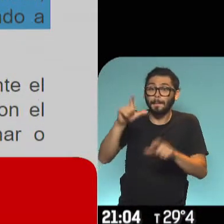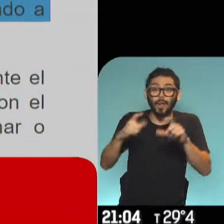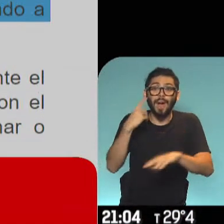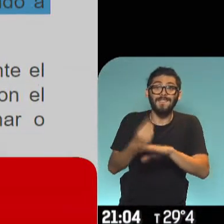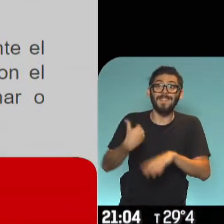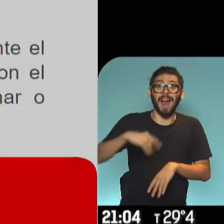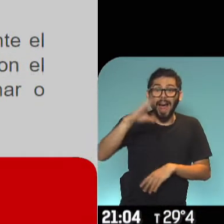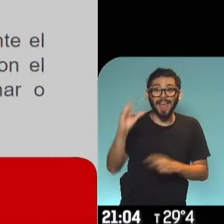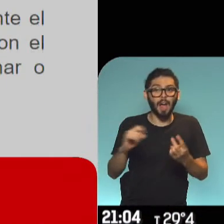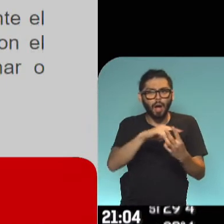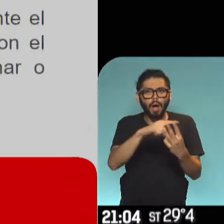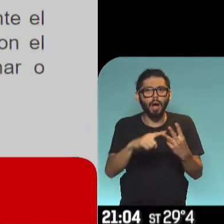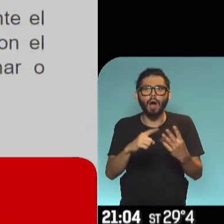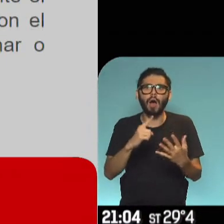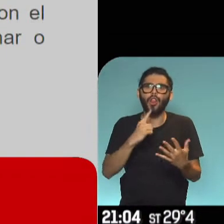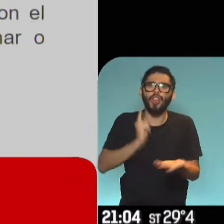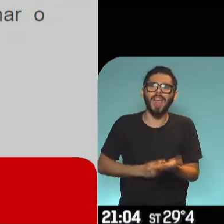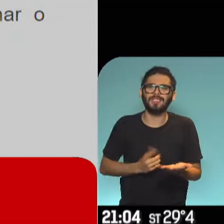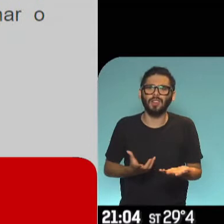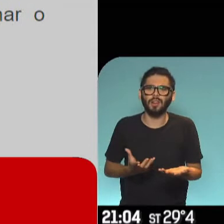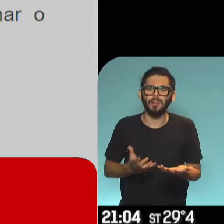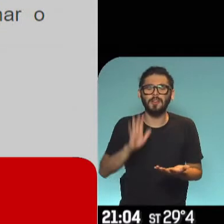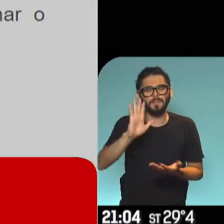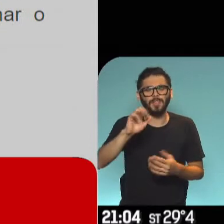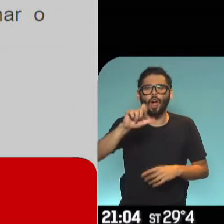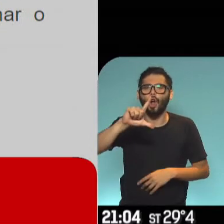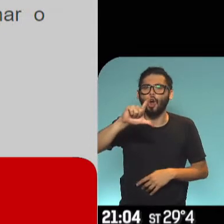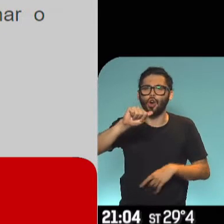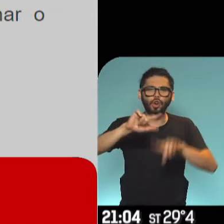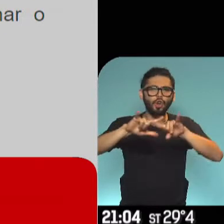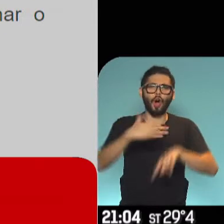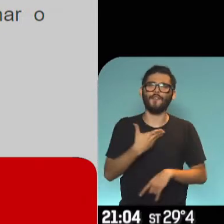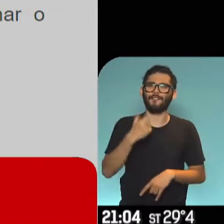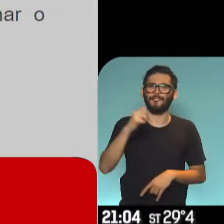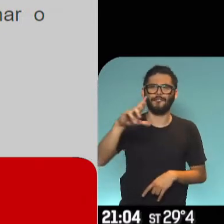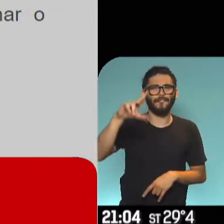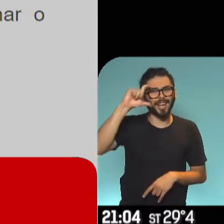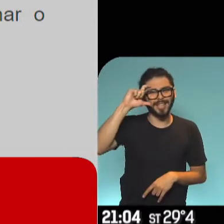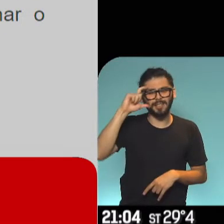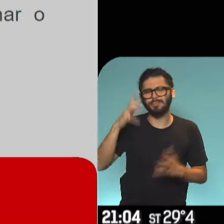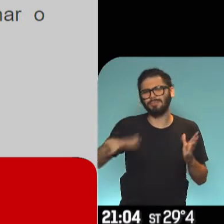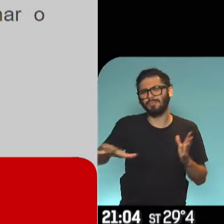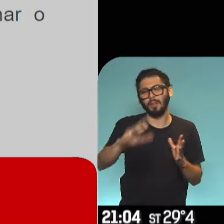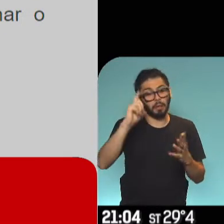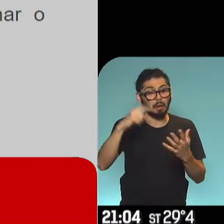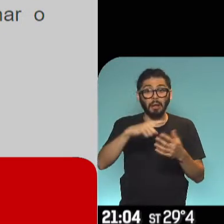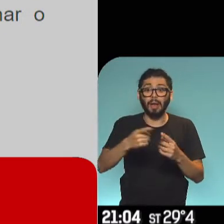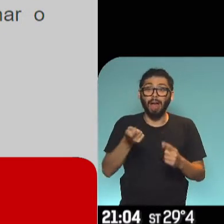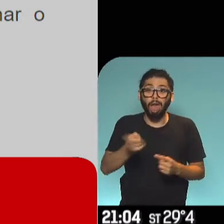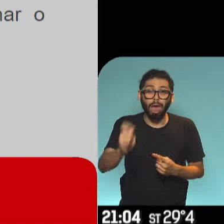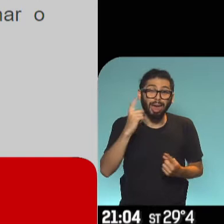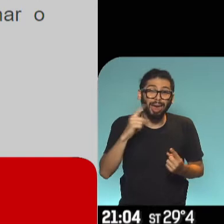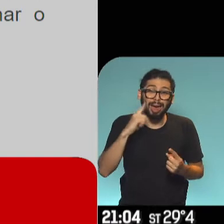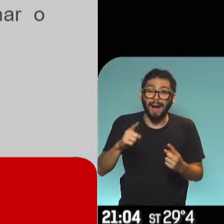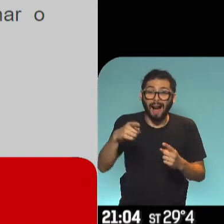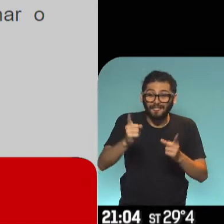habla nuevamente del lawfare, dice, a nadie debería extrañarle, no solo que el lawfare siga en su apogeo, sino que además se proteja y garantice